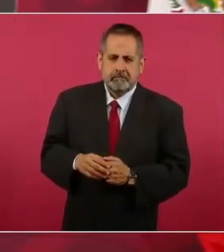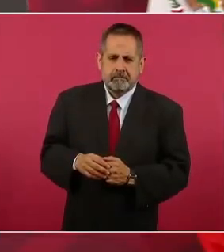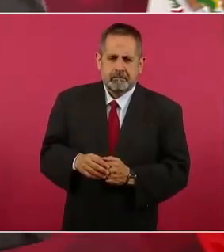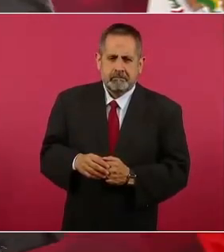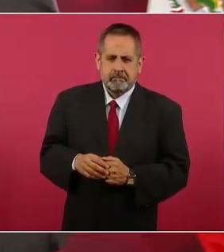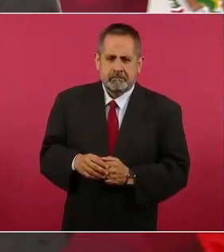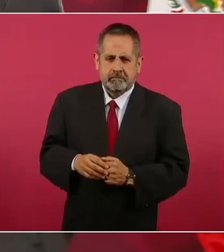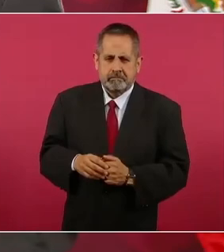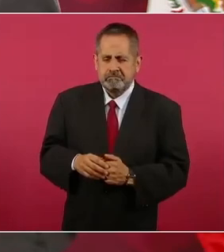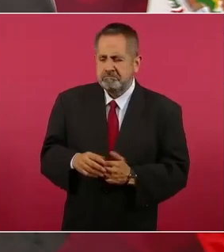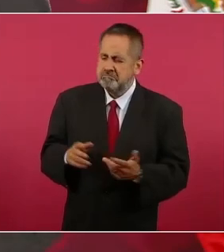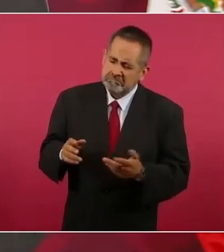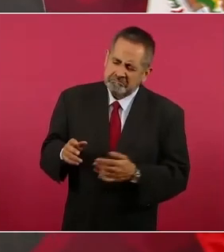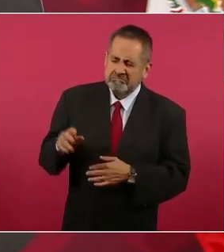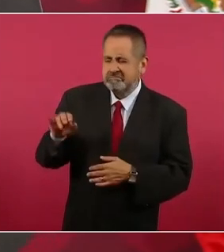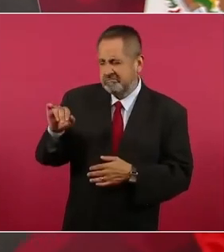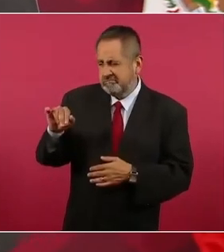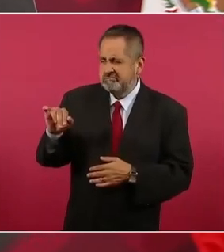Sí,